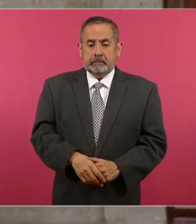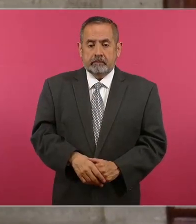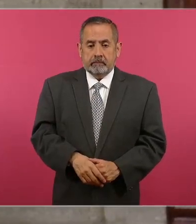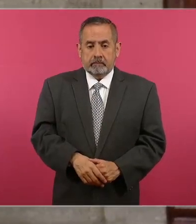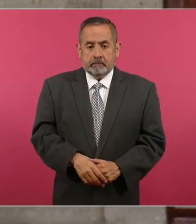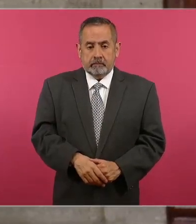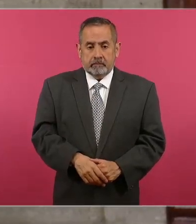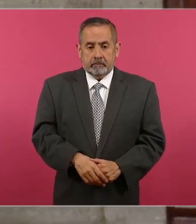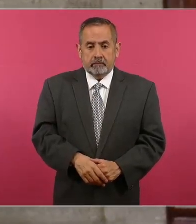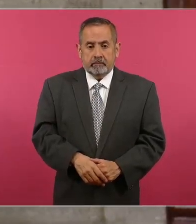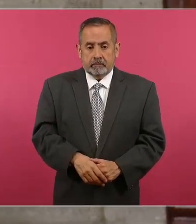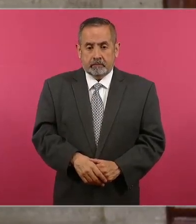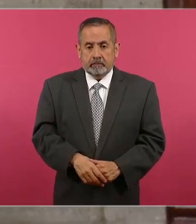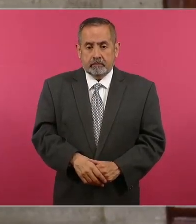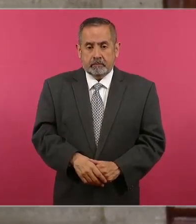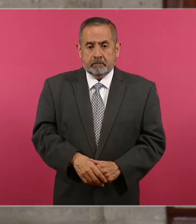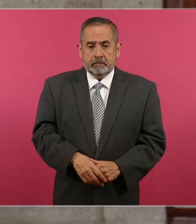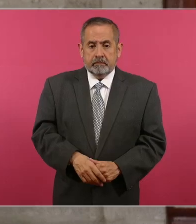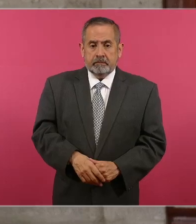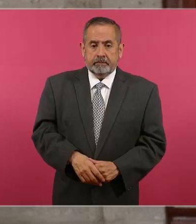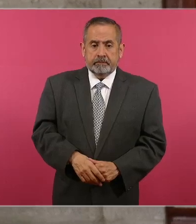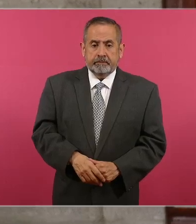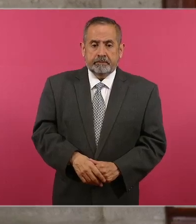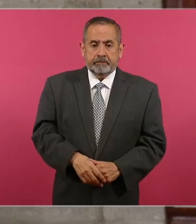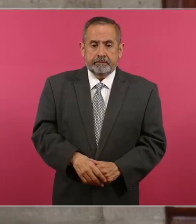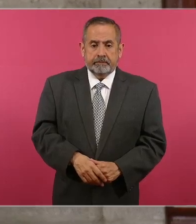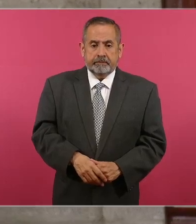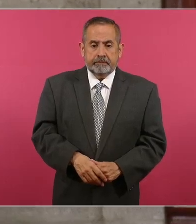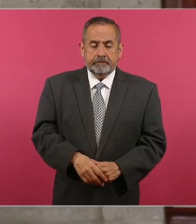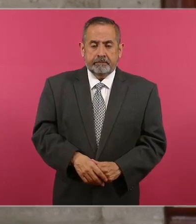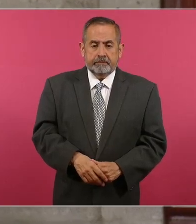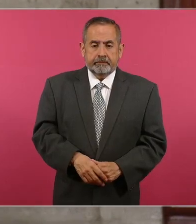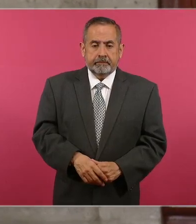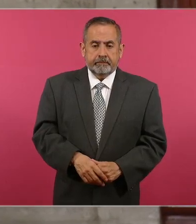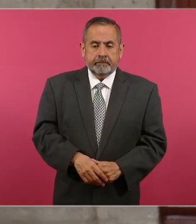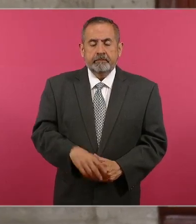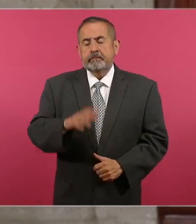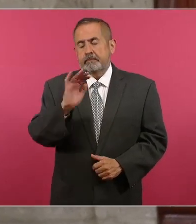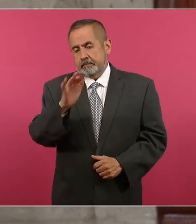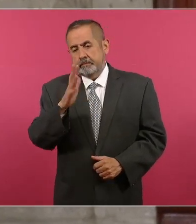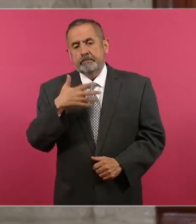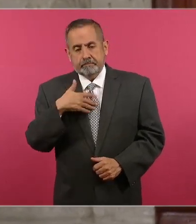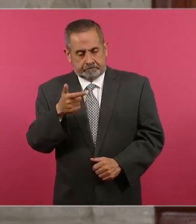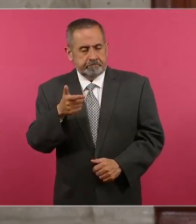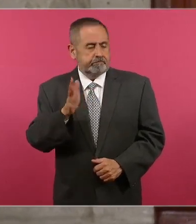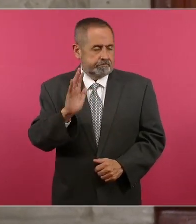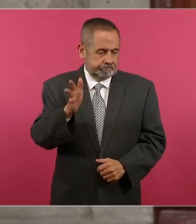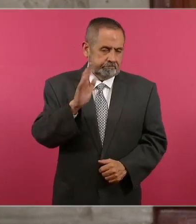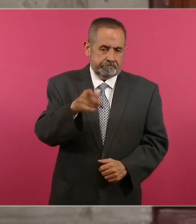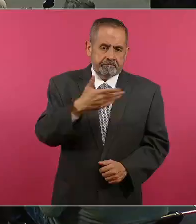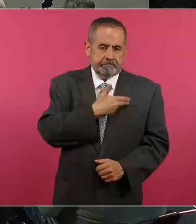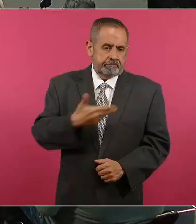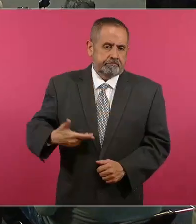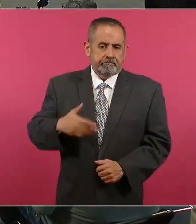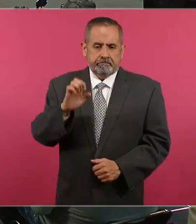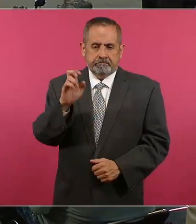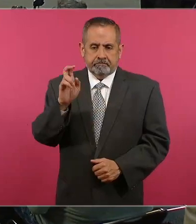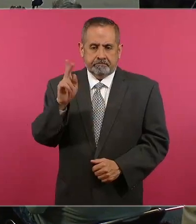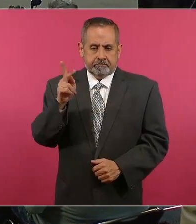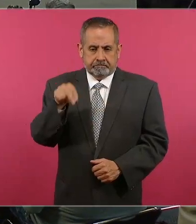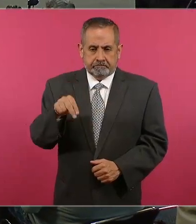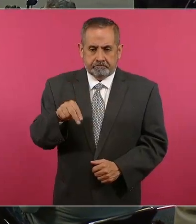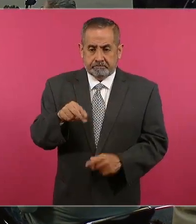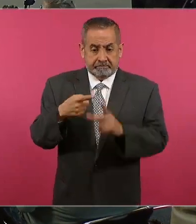Peña. Ah, entrando. El 21 de diciembre del 2012. Ah, ya estaba el presidente Peña.